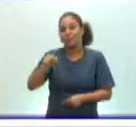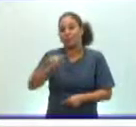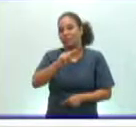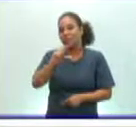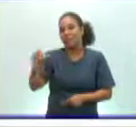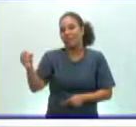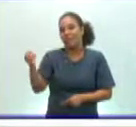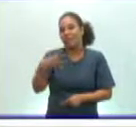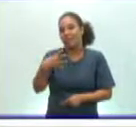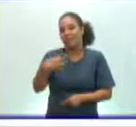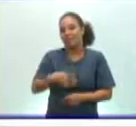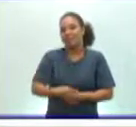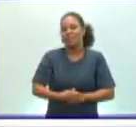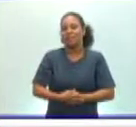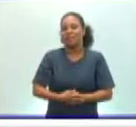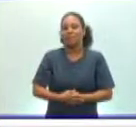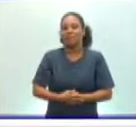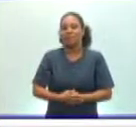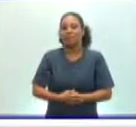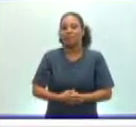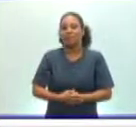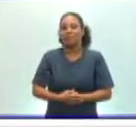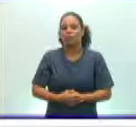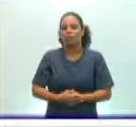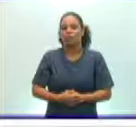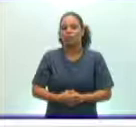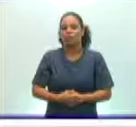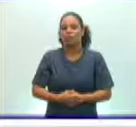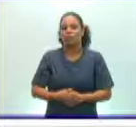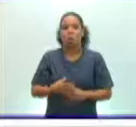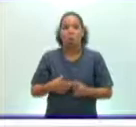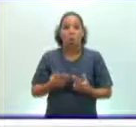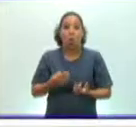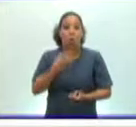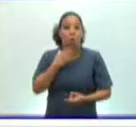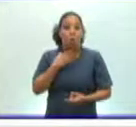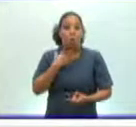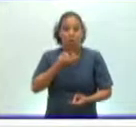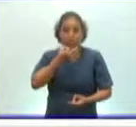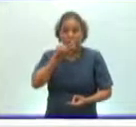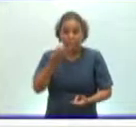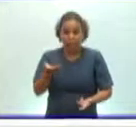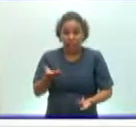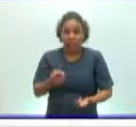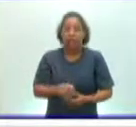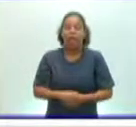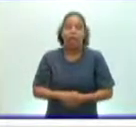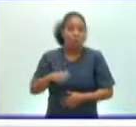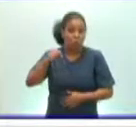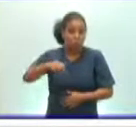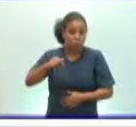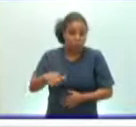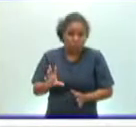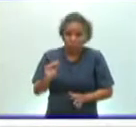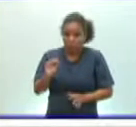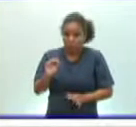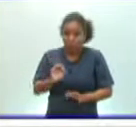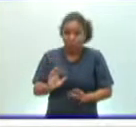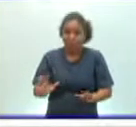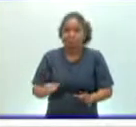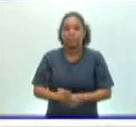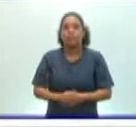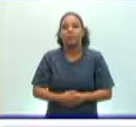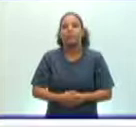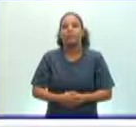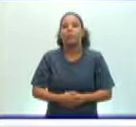es falsa. Pero ¿cómo vas a argumentar? Con esto mismo que acabamos de comentar.